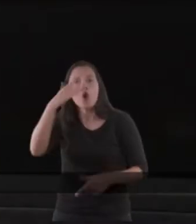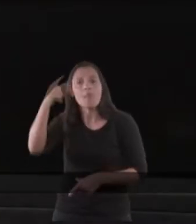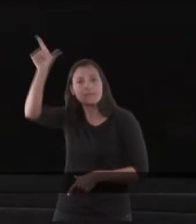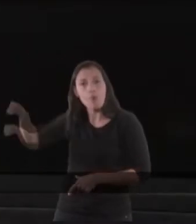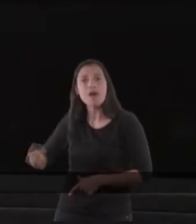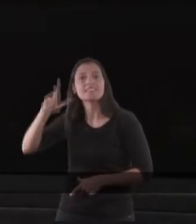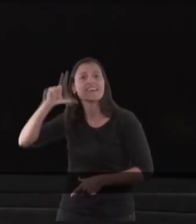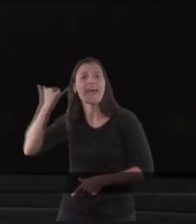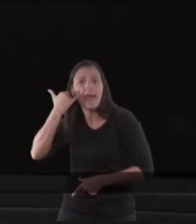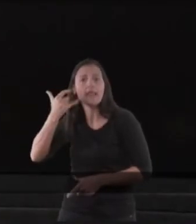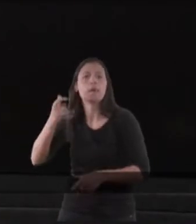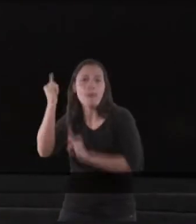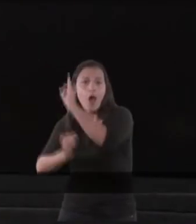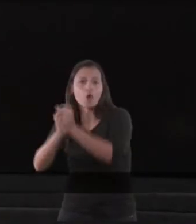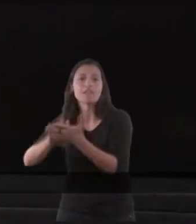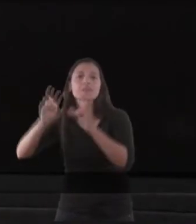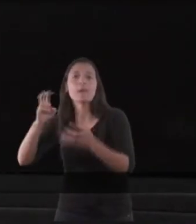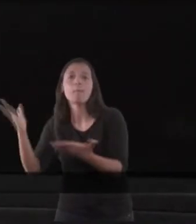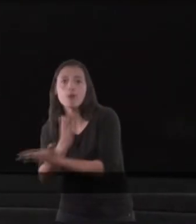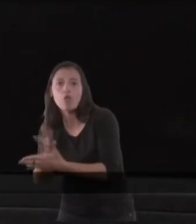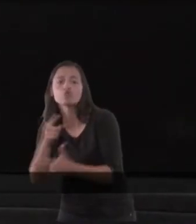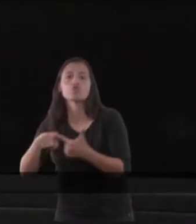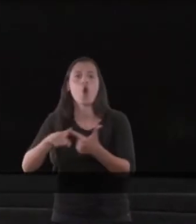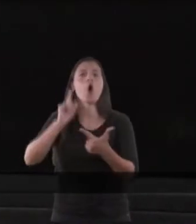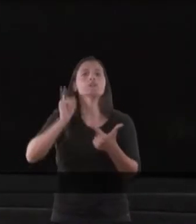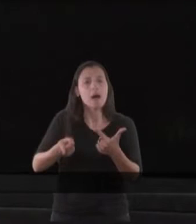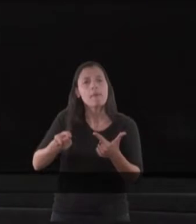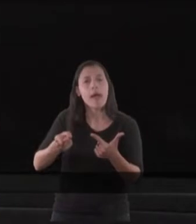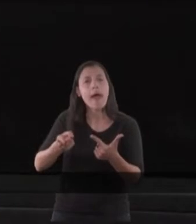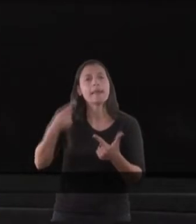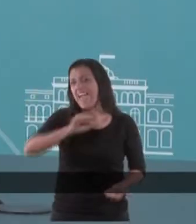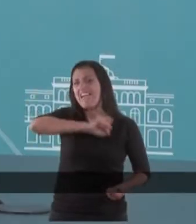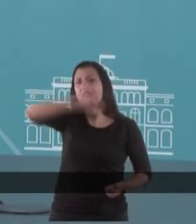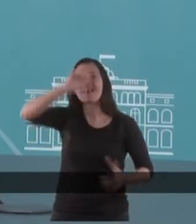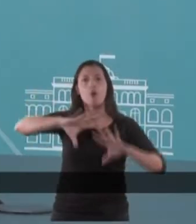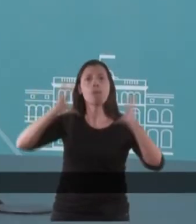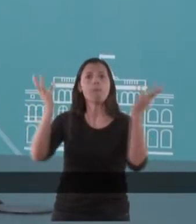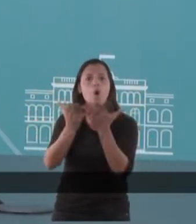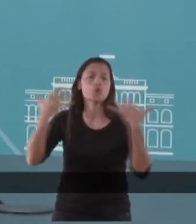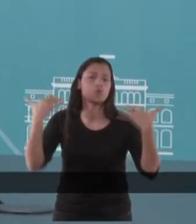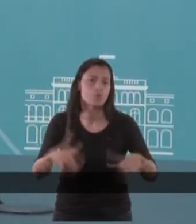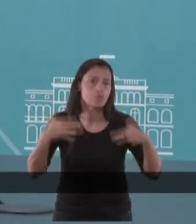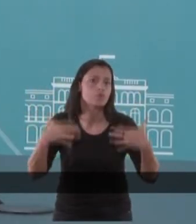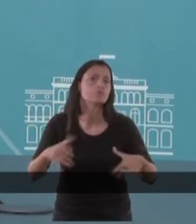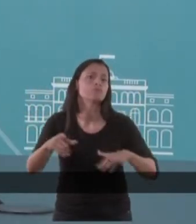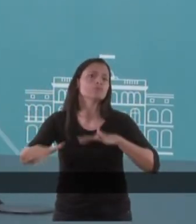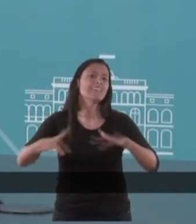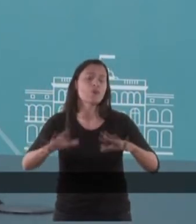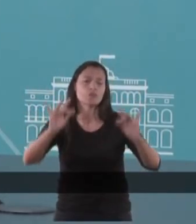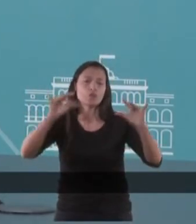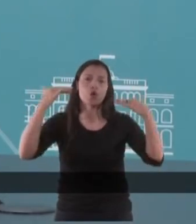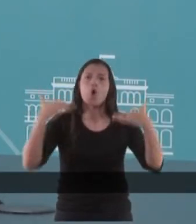no En ese sentido lo que vemos es que si bien la inflación en el mundo es una situación muy